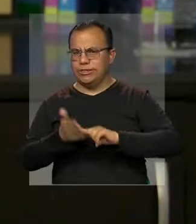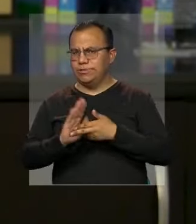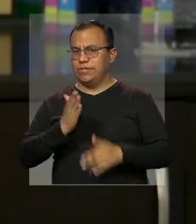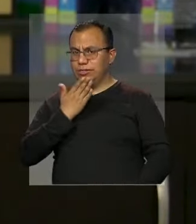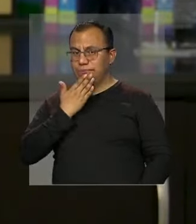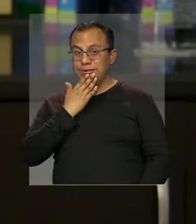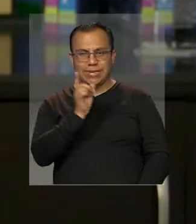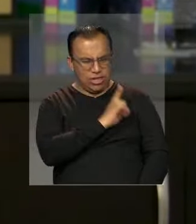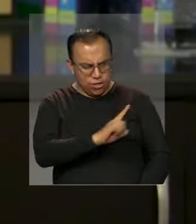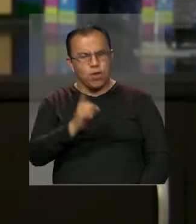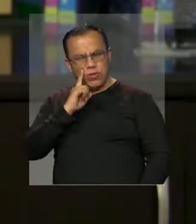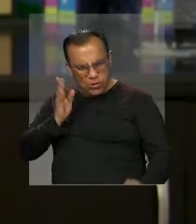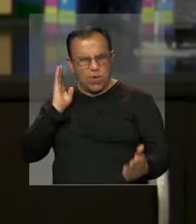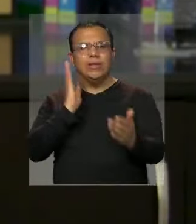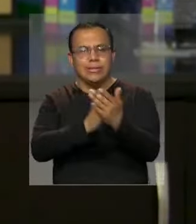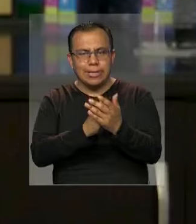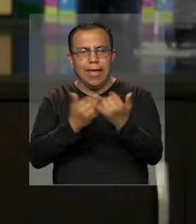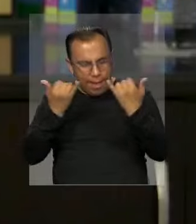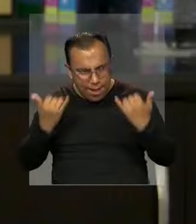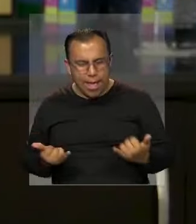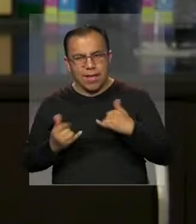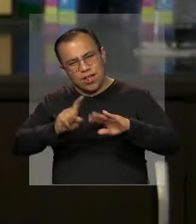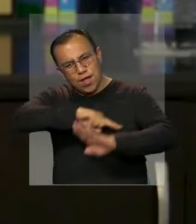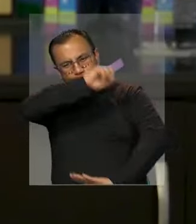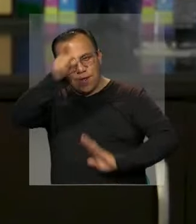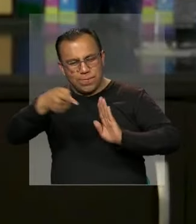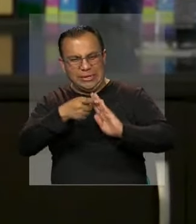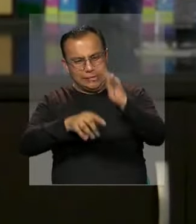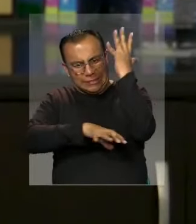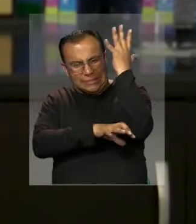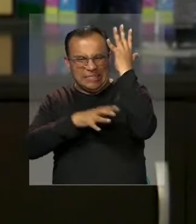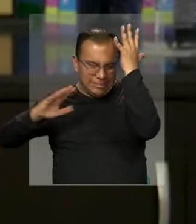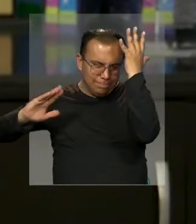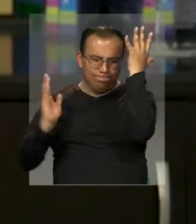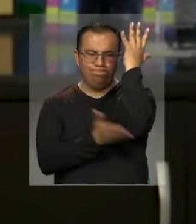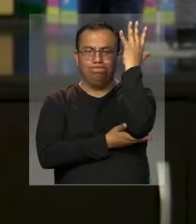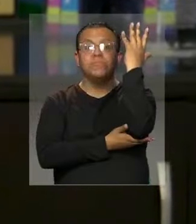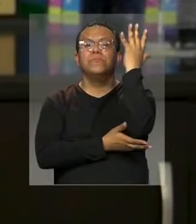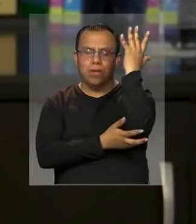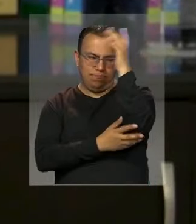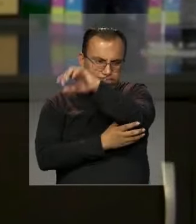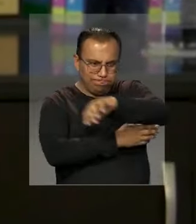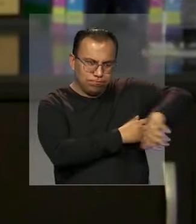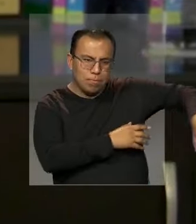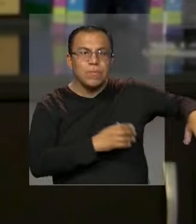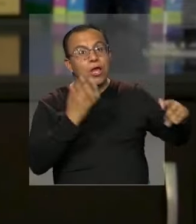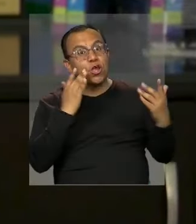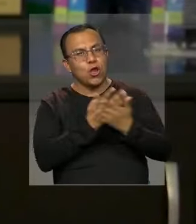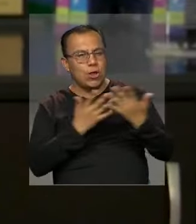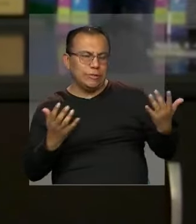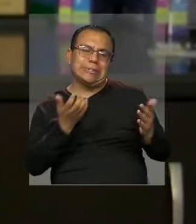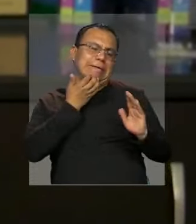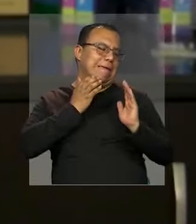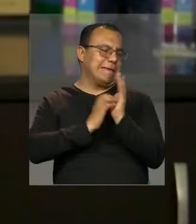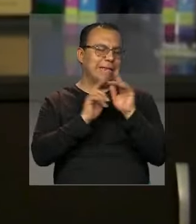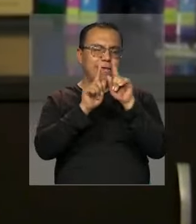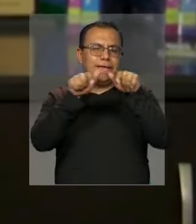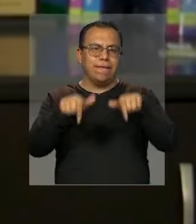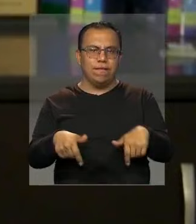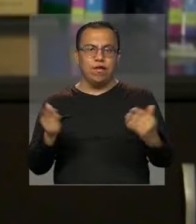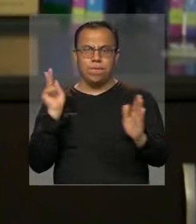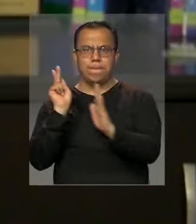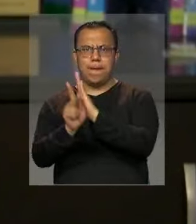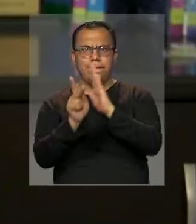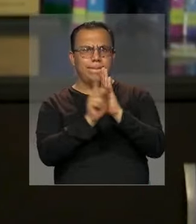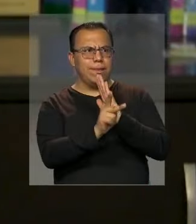suficiente si no atacamos como de raíz el problema de las violencias. Y es bueno, vamos a hablar, por ejemplo, los temas de